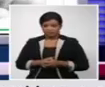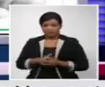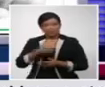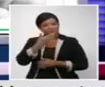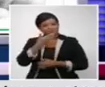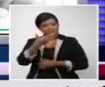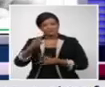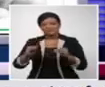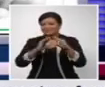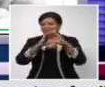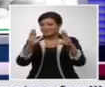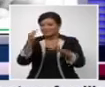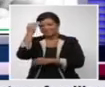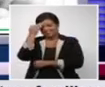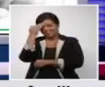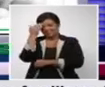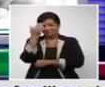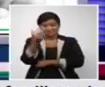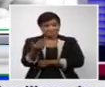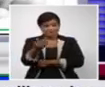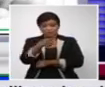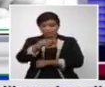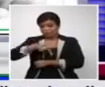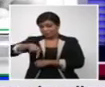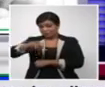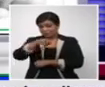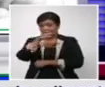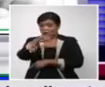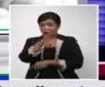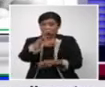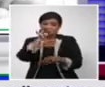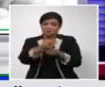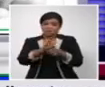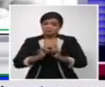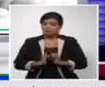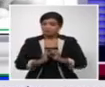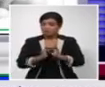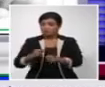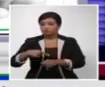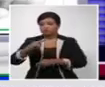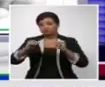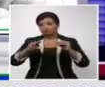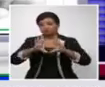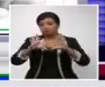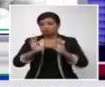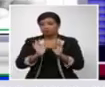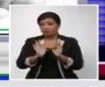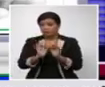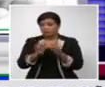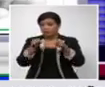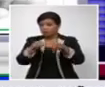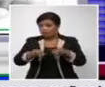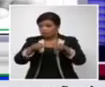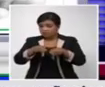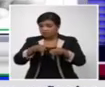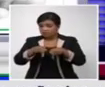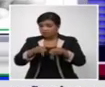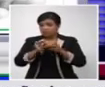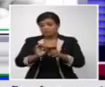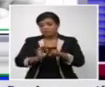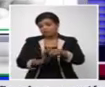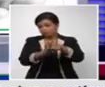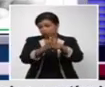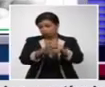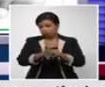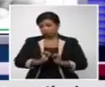buenos días, qué placer saludarle. Bienvenido a este espacio que lleva usted en cada mañana una actualización sobre el comportamiento de la COVID-19